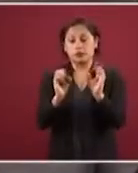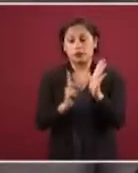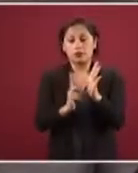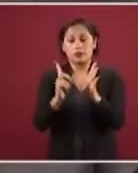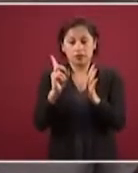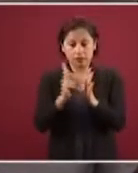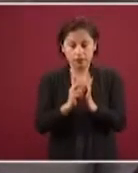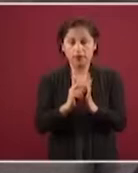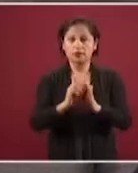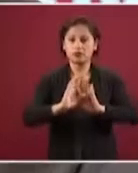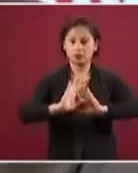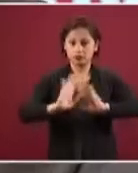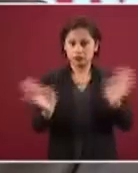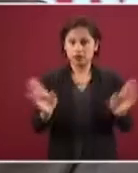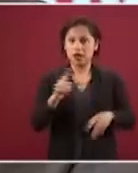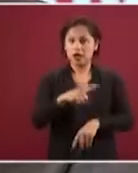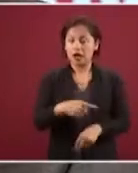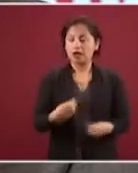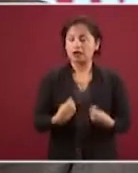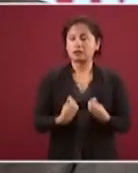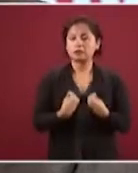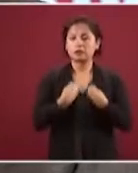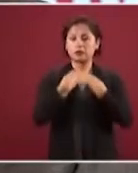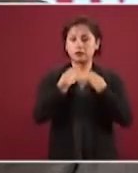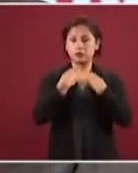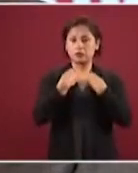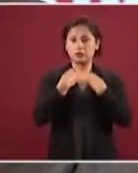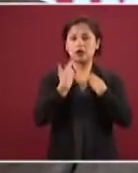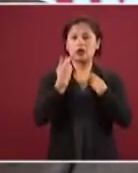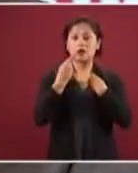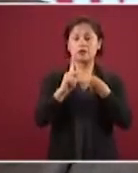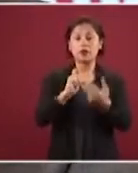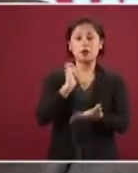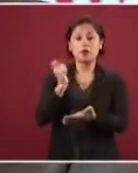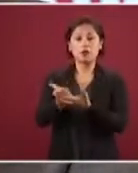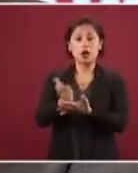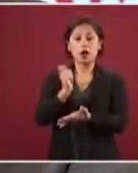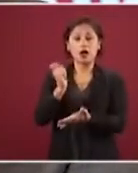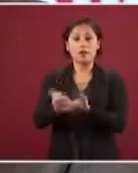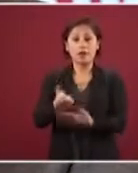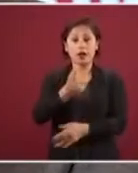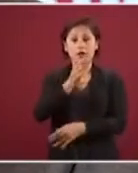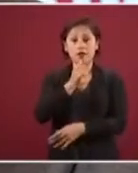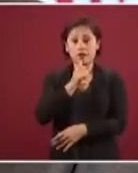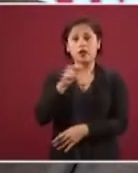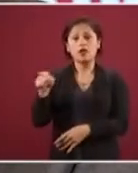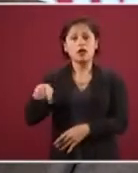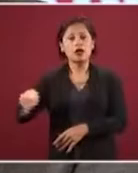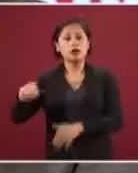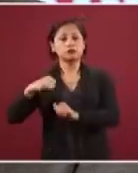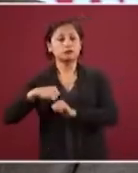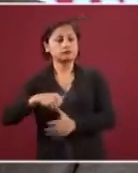porque había esa práctica de despojo de desalojos